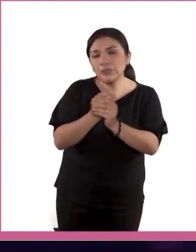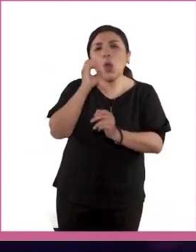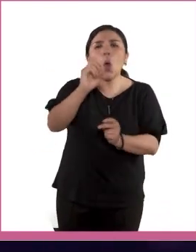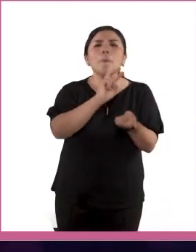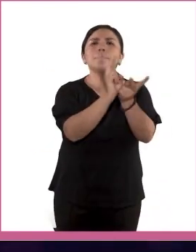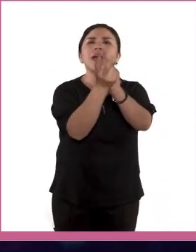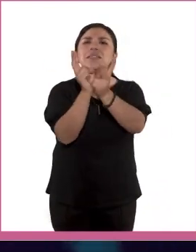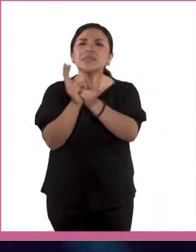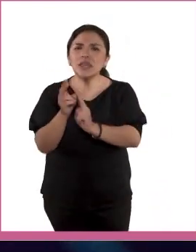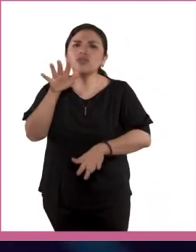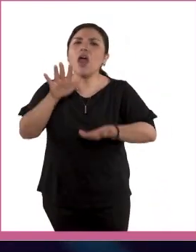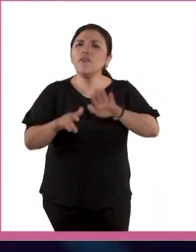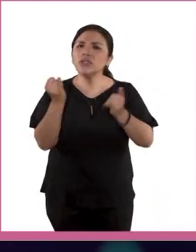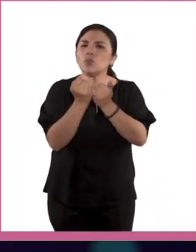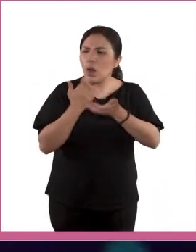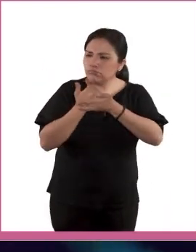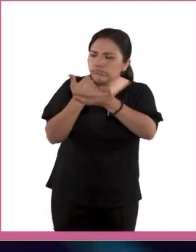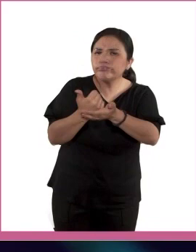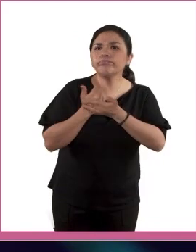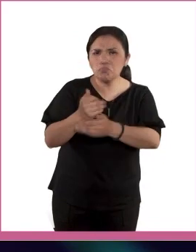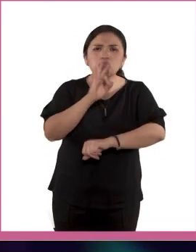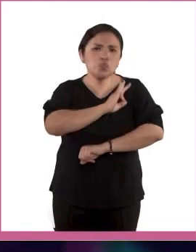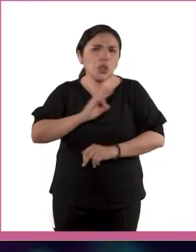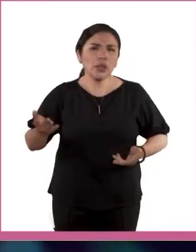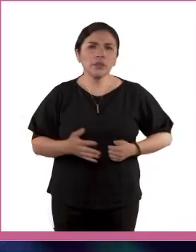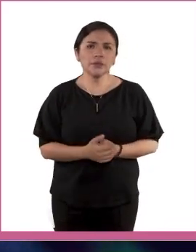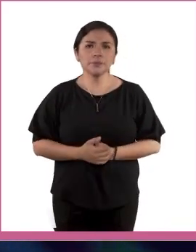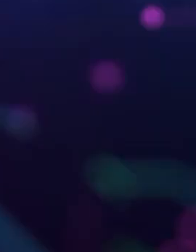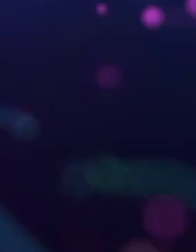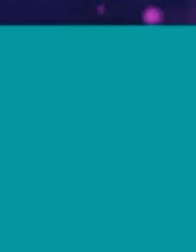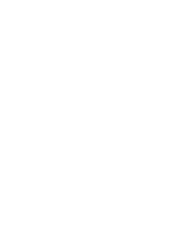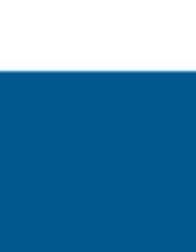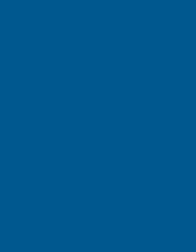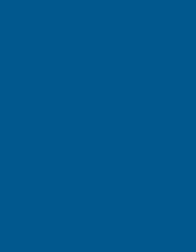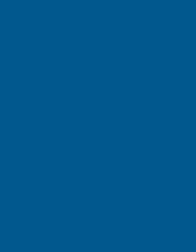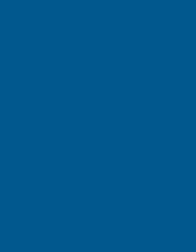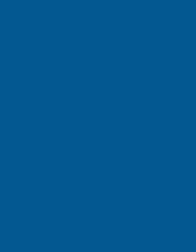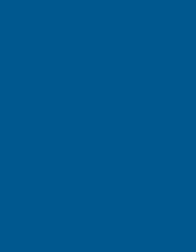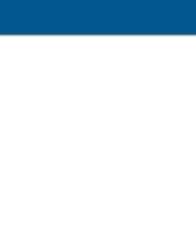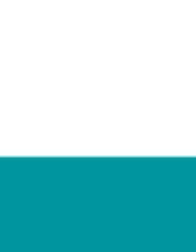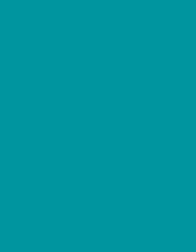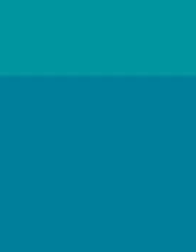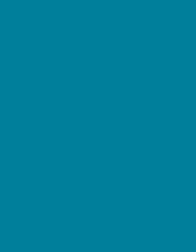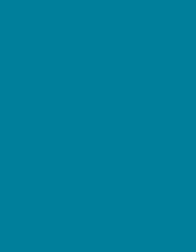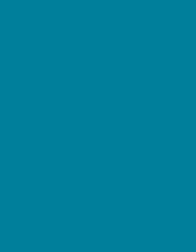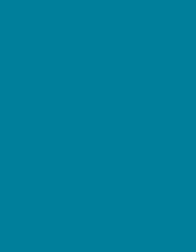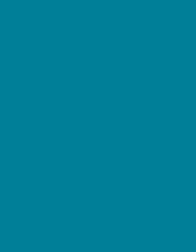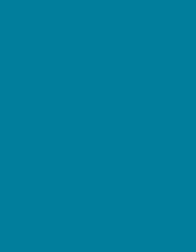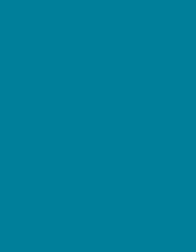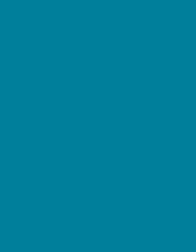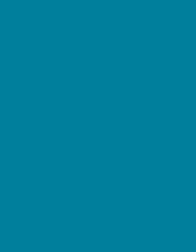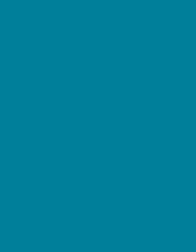computadoras en el momento de clase, o vecinos que han sido solidarios, y puede pasar esto.